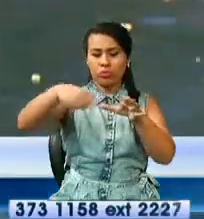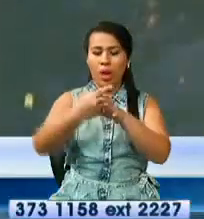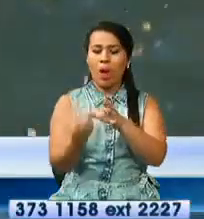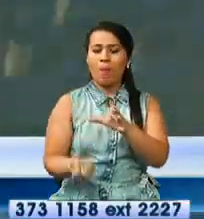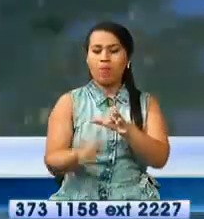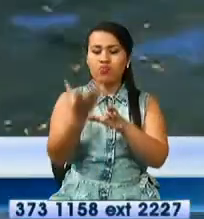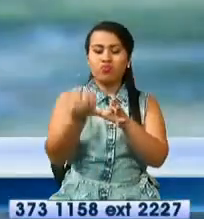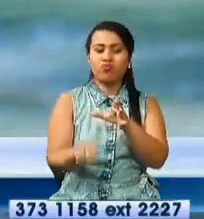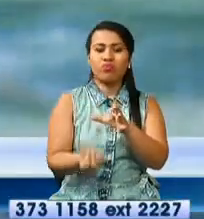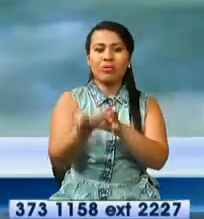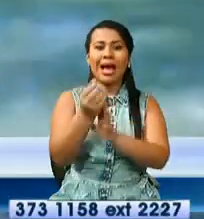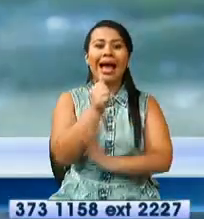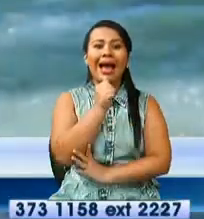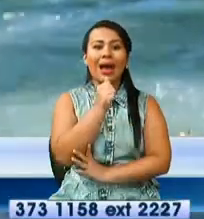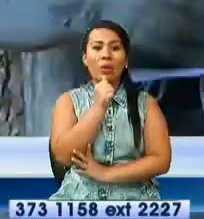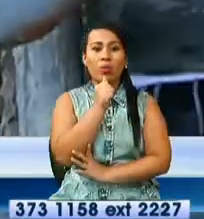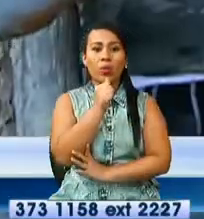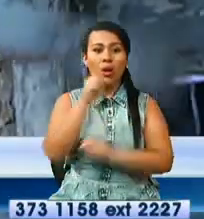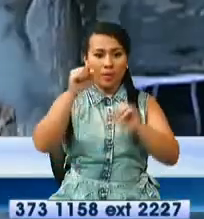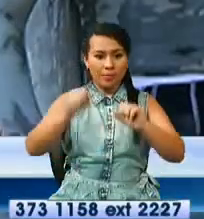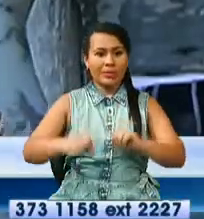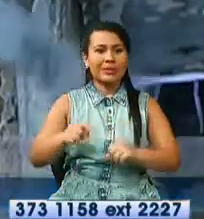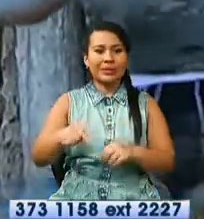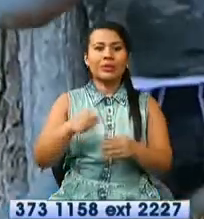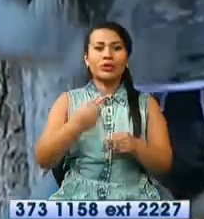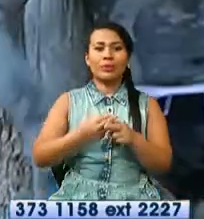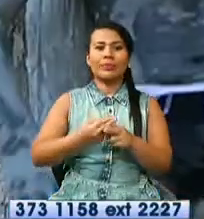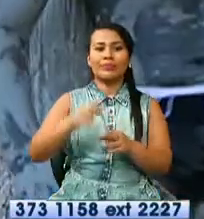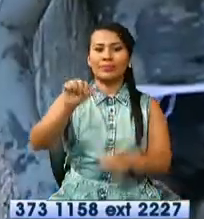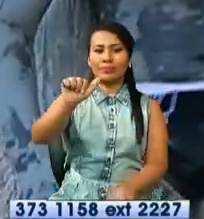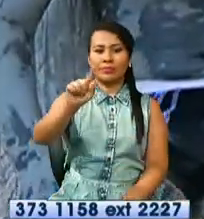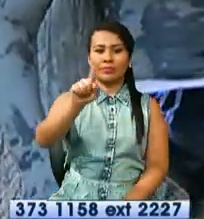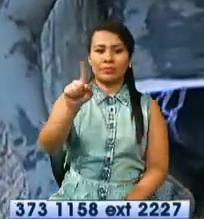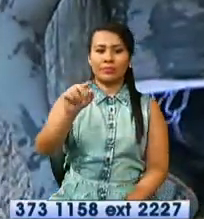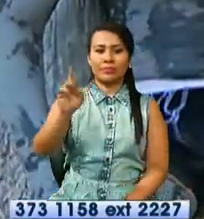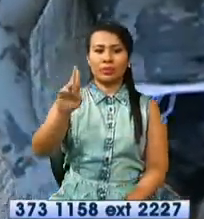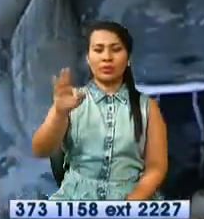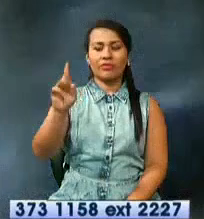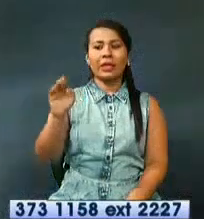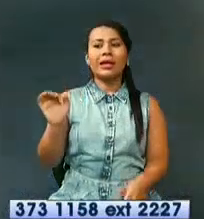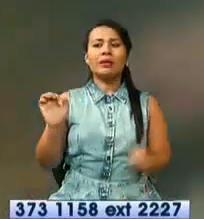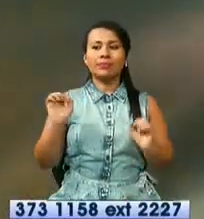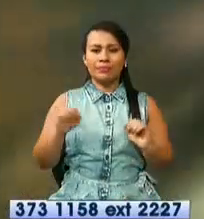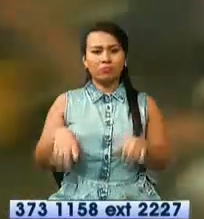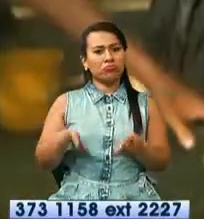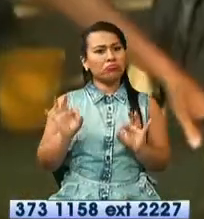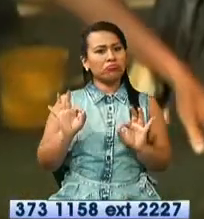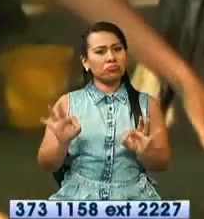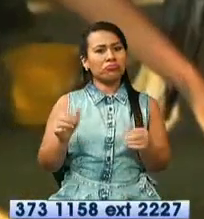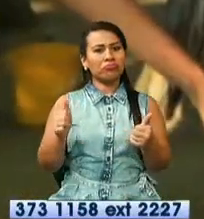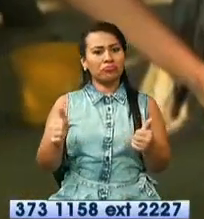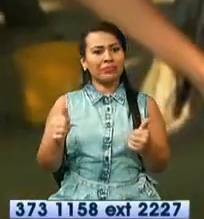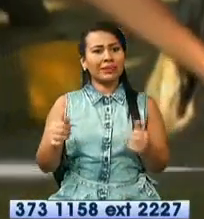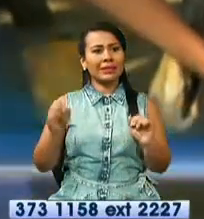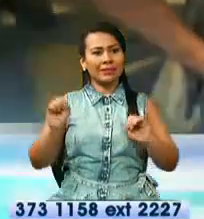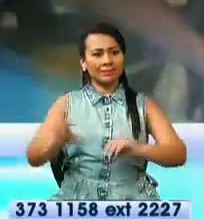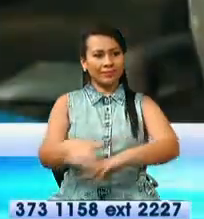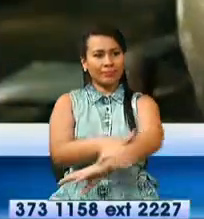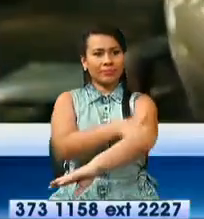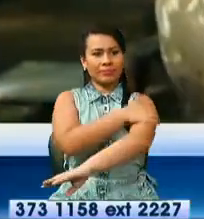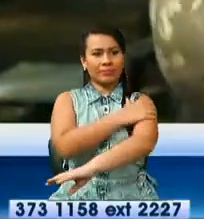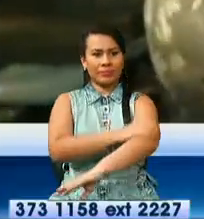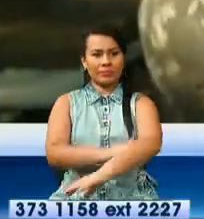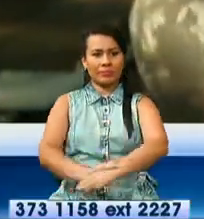natural, donde tiene un 70% de azufre. Aquí con esta laguna, aquí te estresas súper, súper a full. Desde diversas partes del mundo